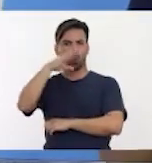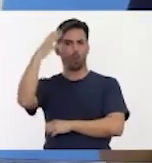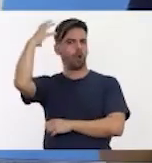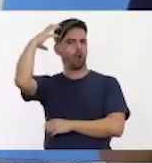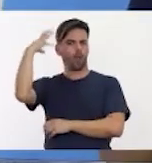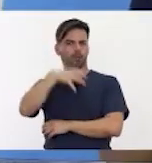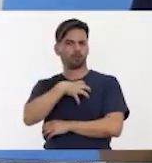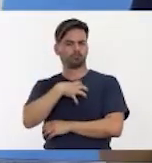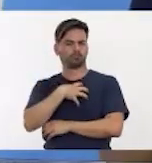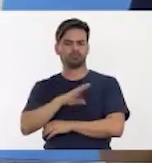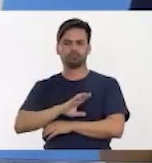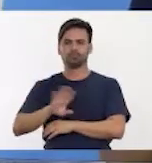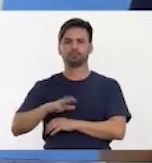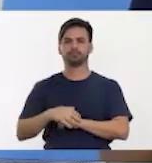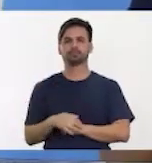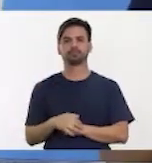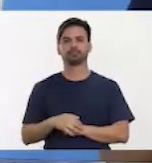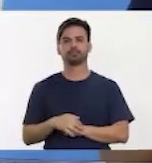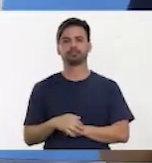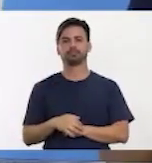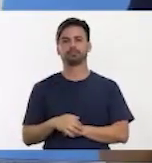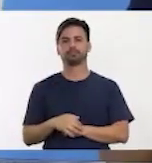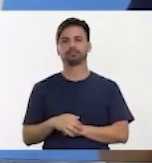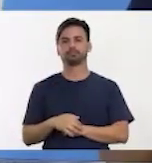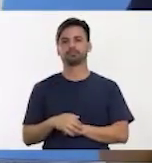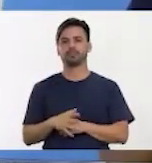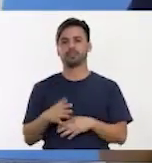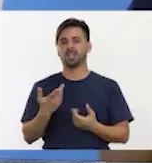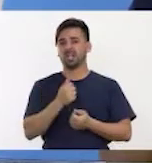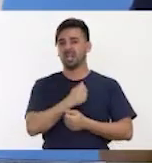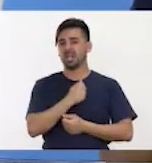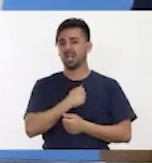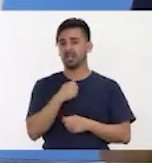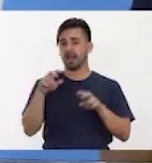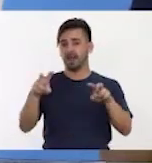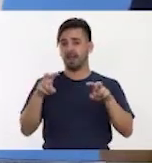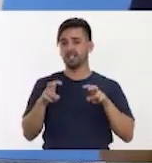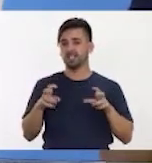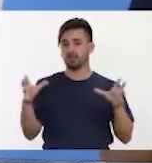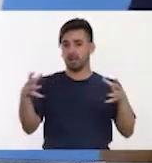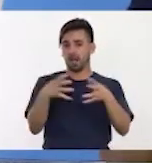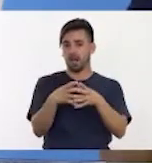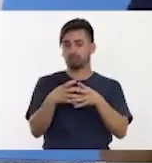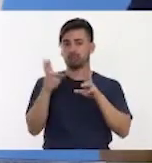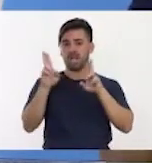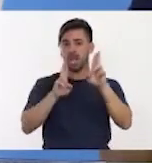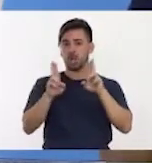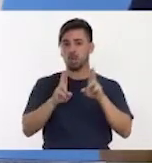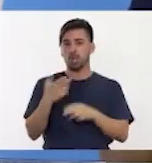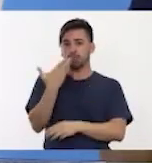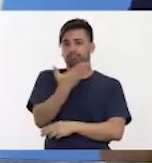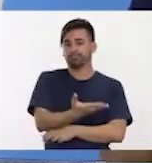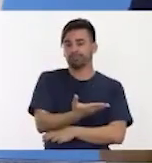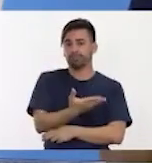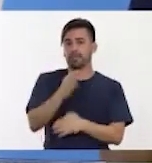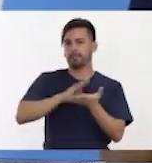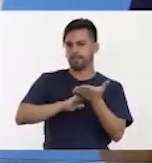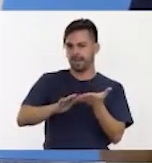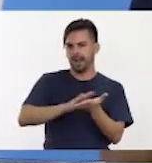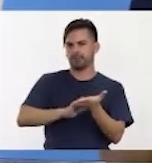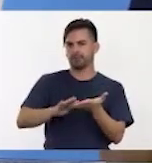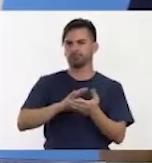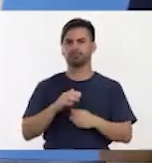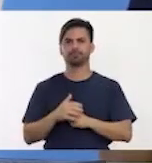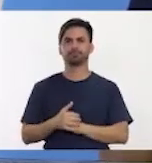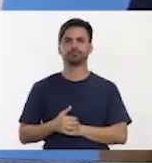La posición de la Asamblea era solicitar el empréstito, porque ellos planteaban que una vez que Estados